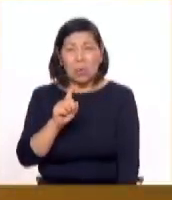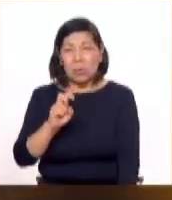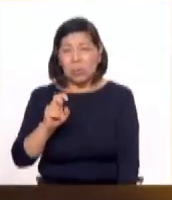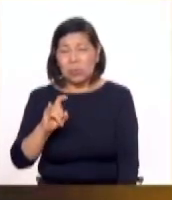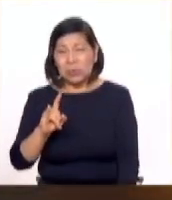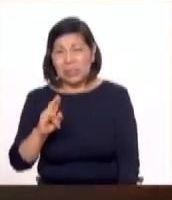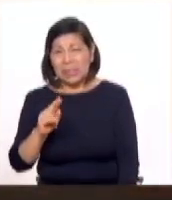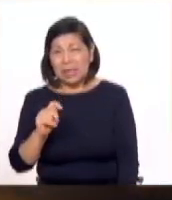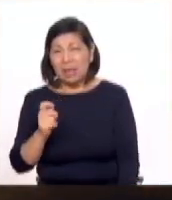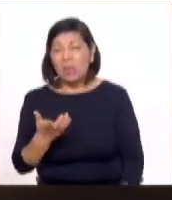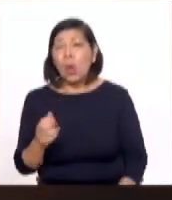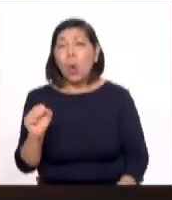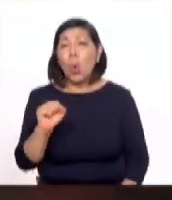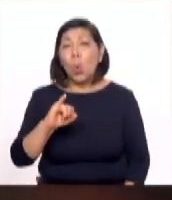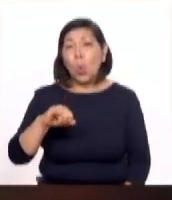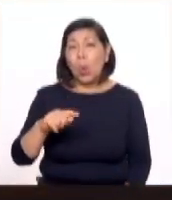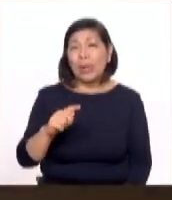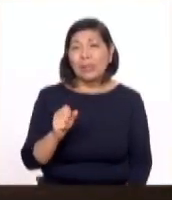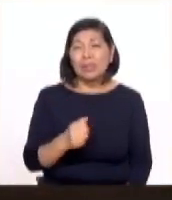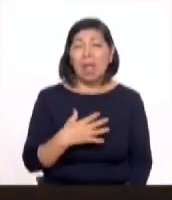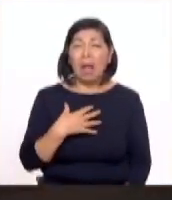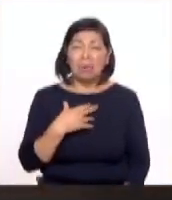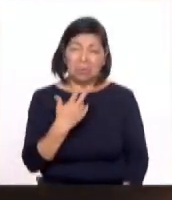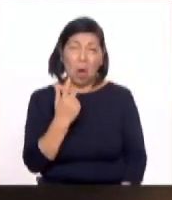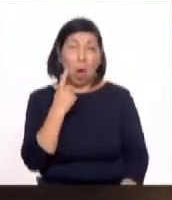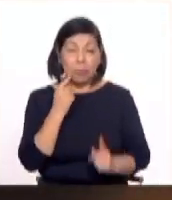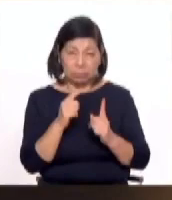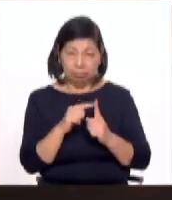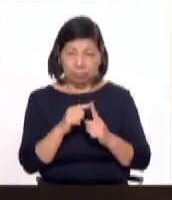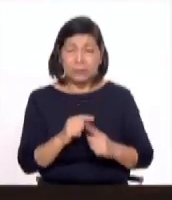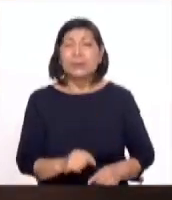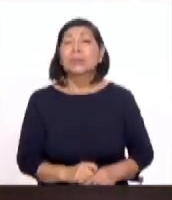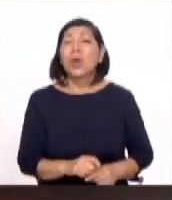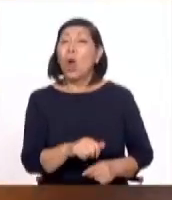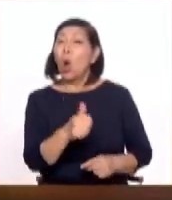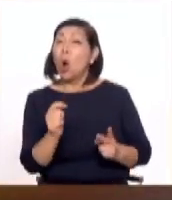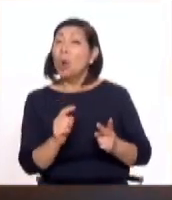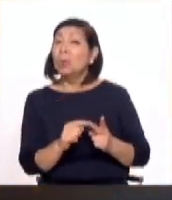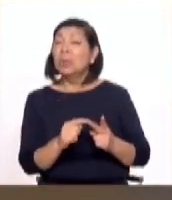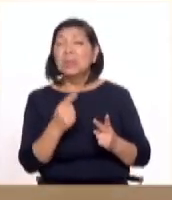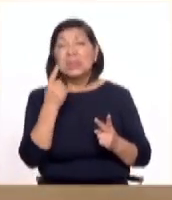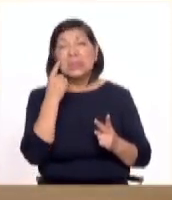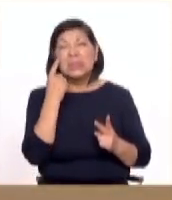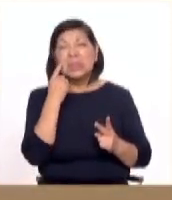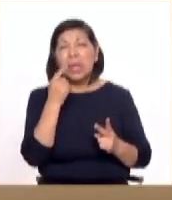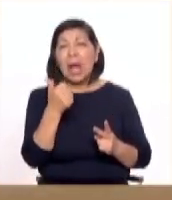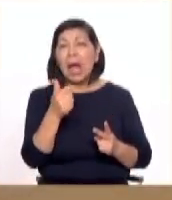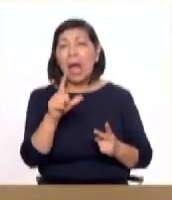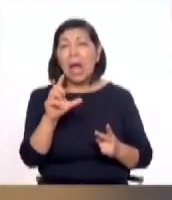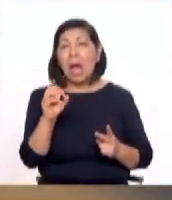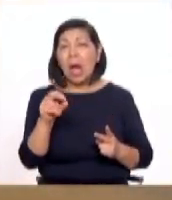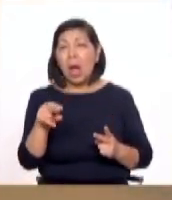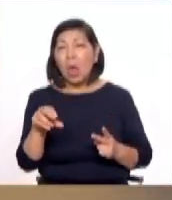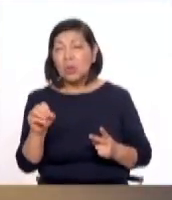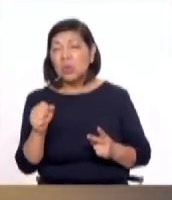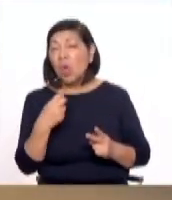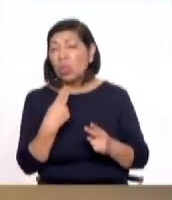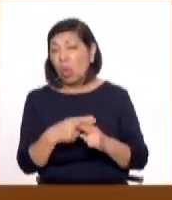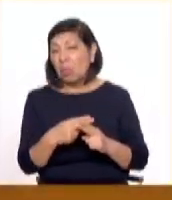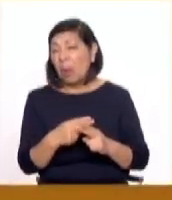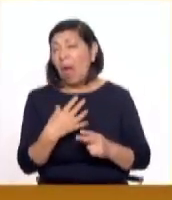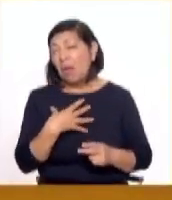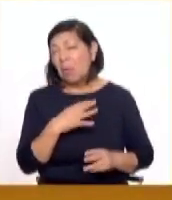Se trataría de Juan Sánchez Monroy, de 33 años de edad, y un hombre conocido como Alonso, de 24